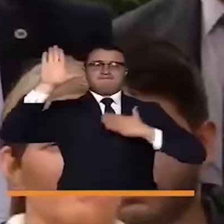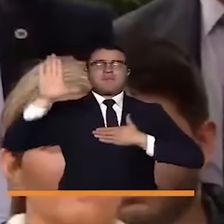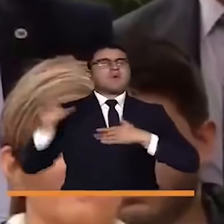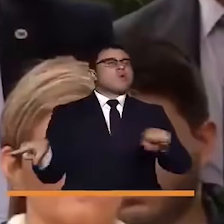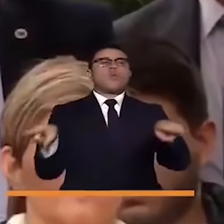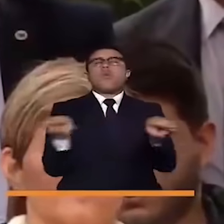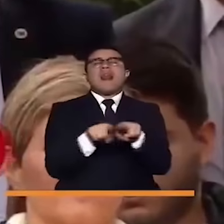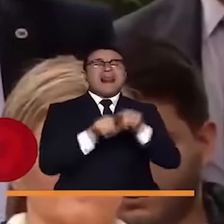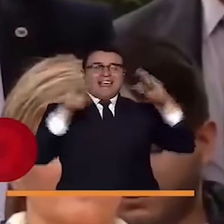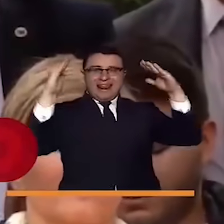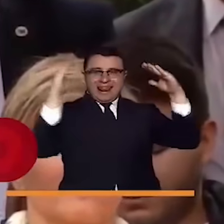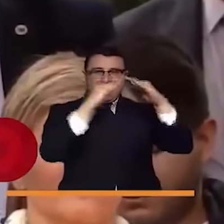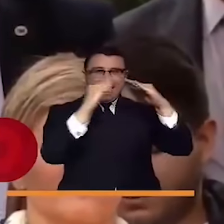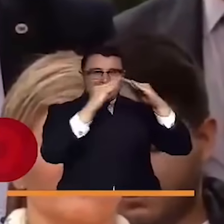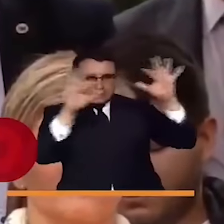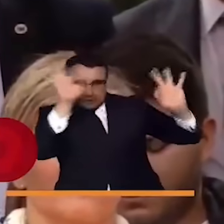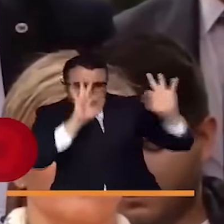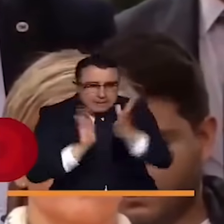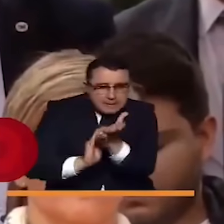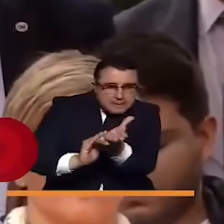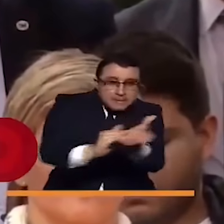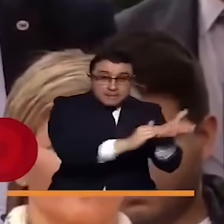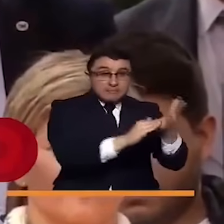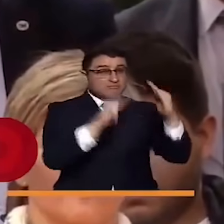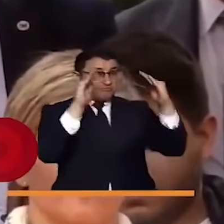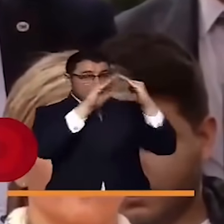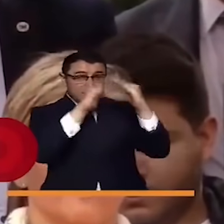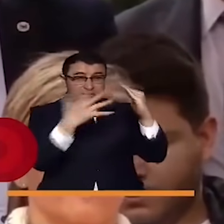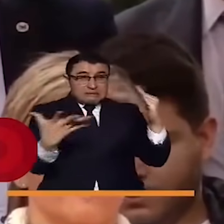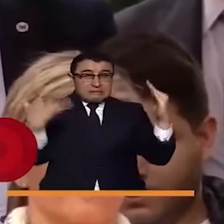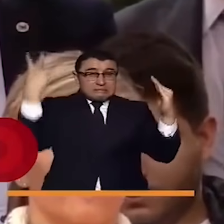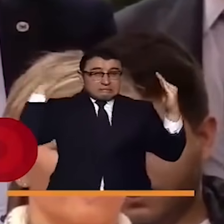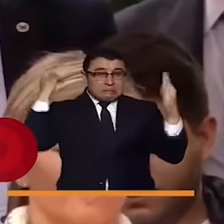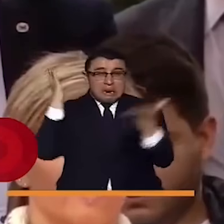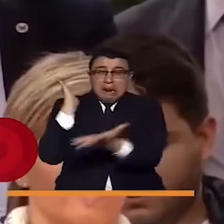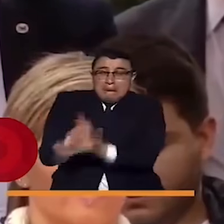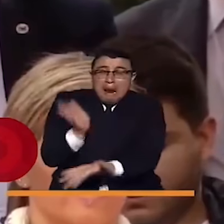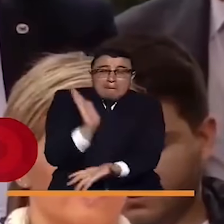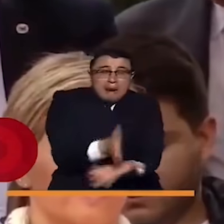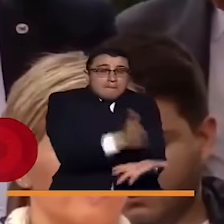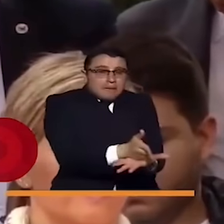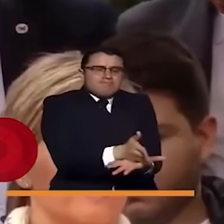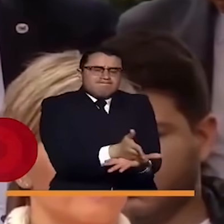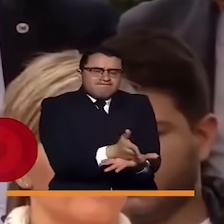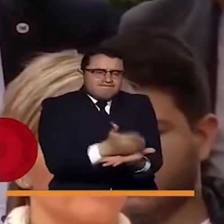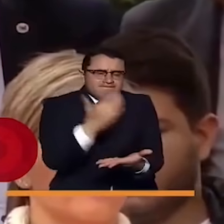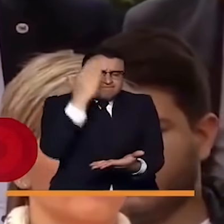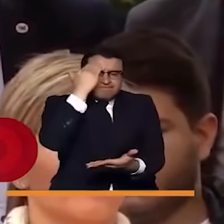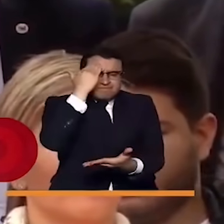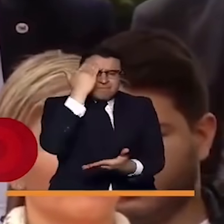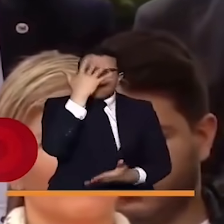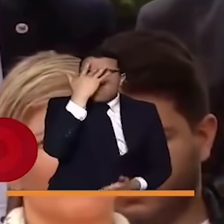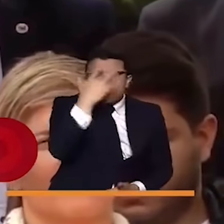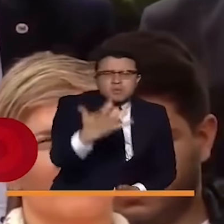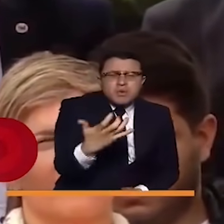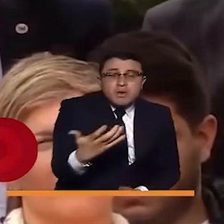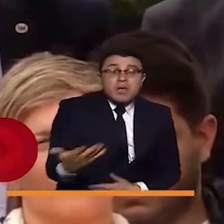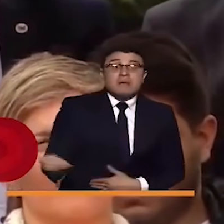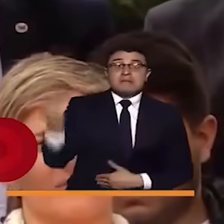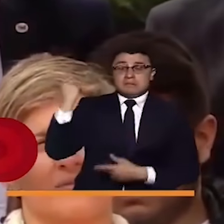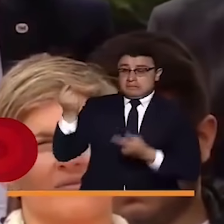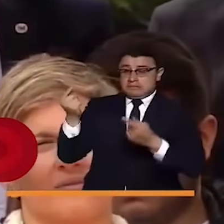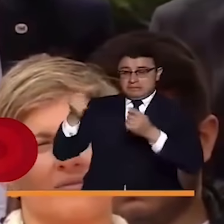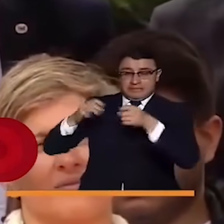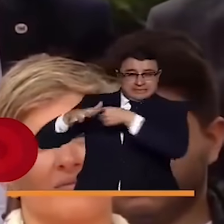Una casa con grietas, indudablemente, producto de la mala situación